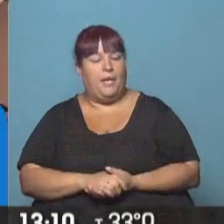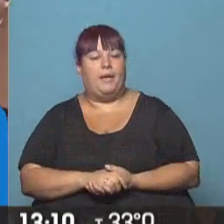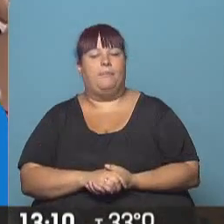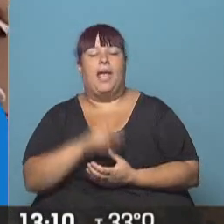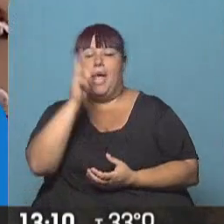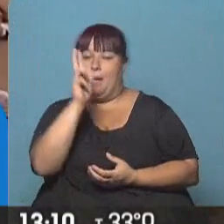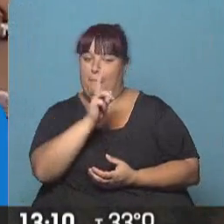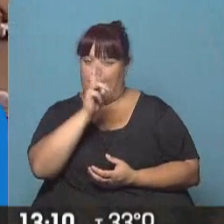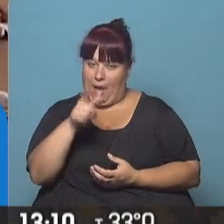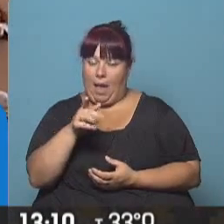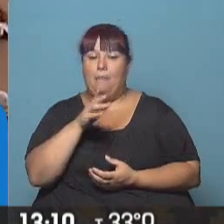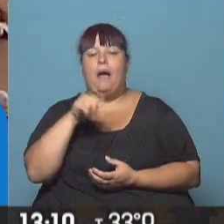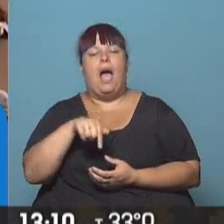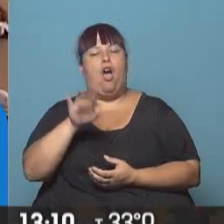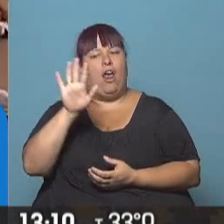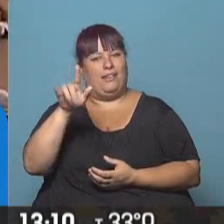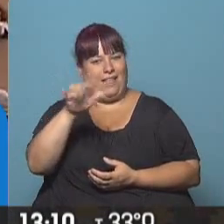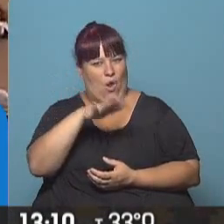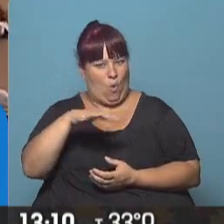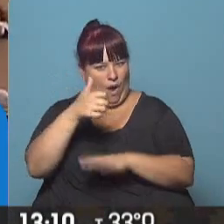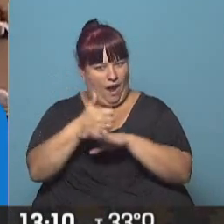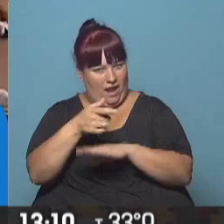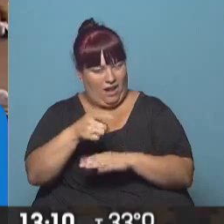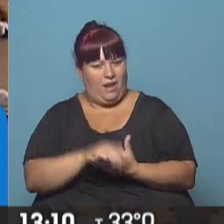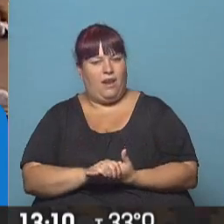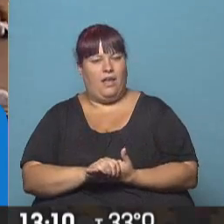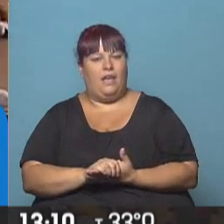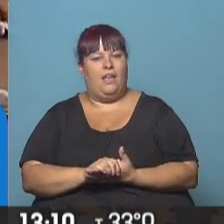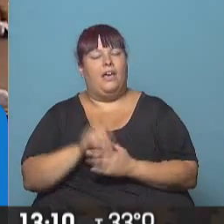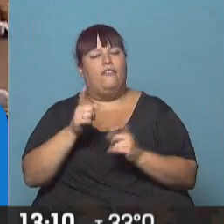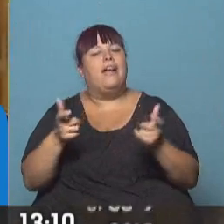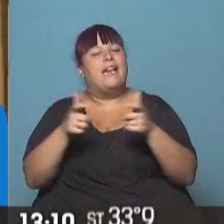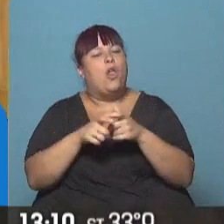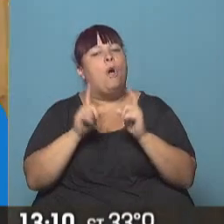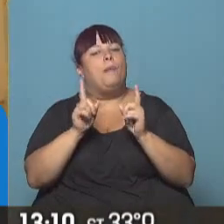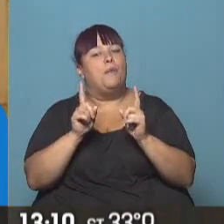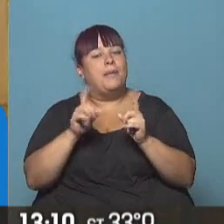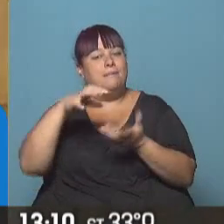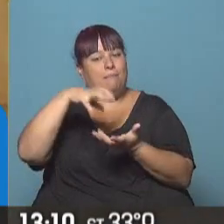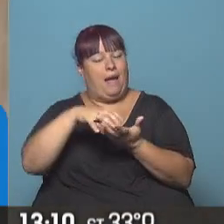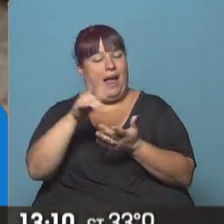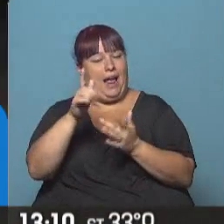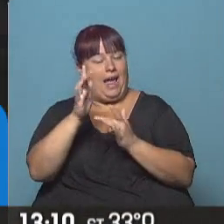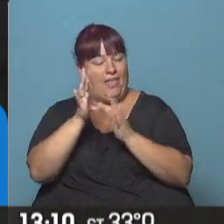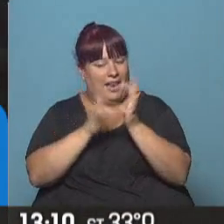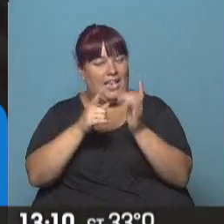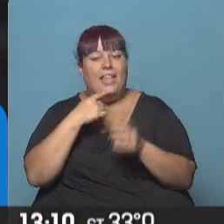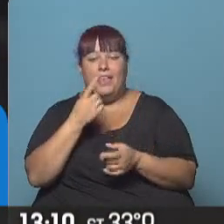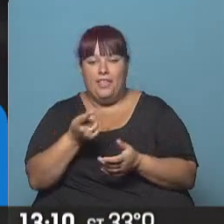el pontífice, que se encuentra en ese lugar, se mantiene este encuentro, pero la misma Santa Sede